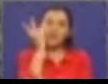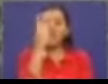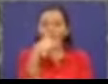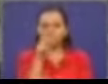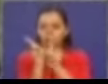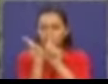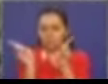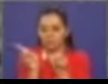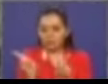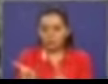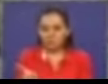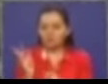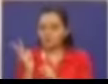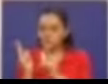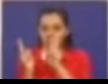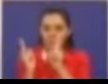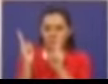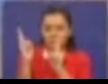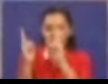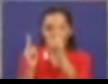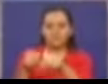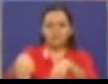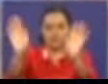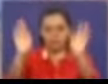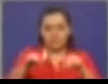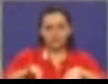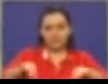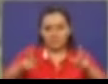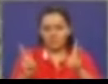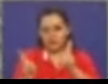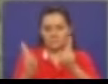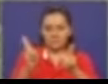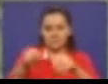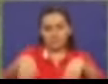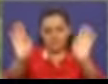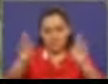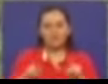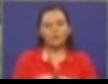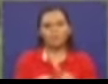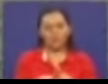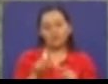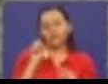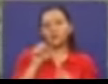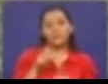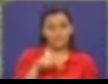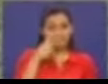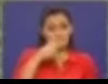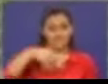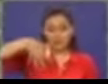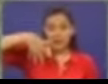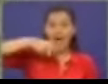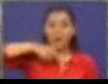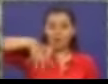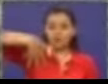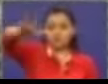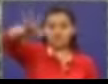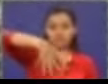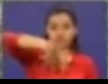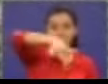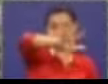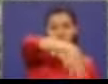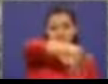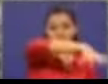tres métodos para reproducir la semilla certificada. Ahí está, la hidroponía, la que salió hace un momentito.